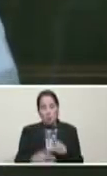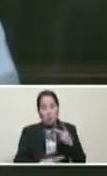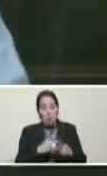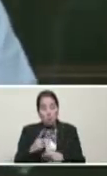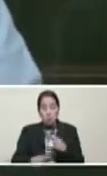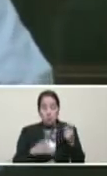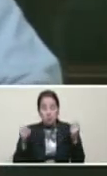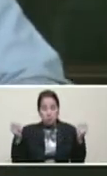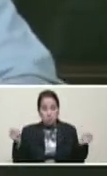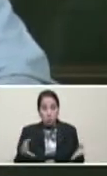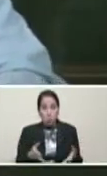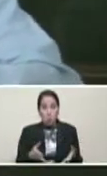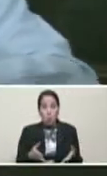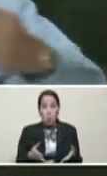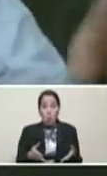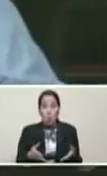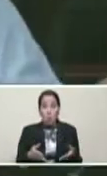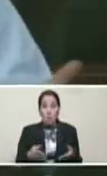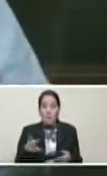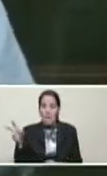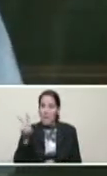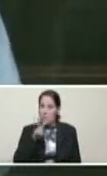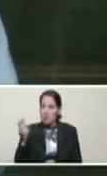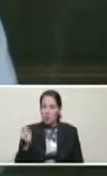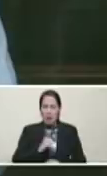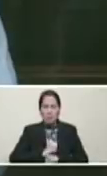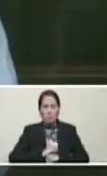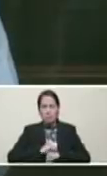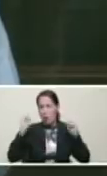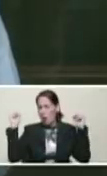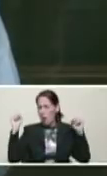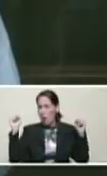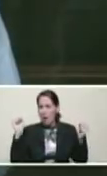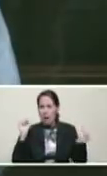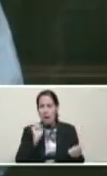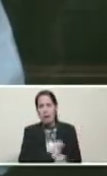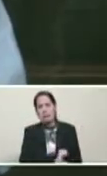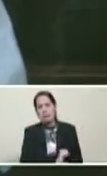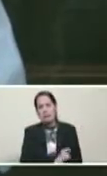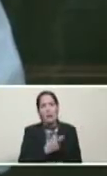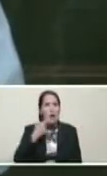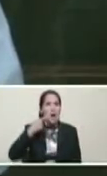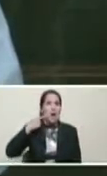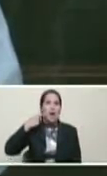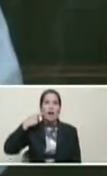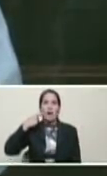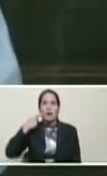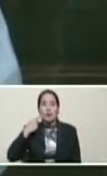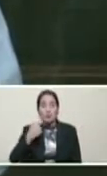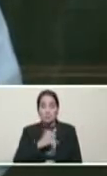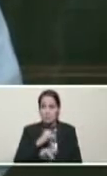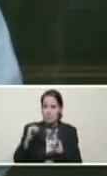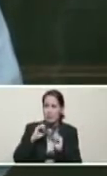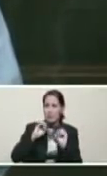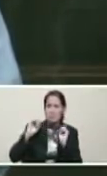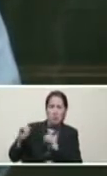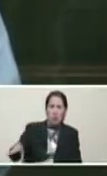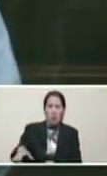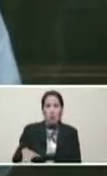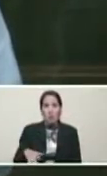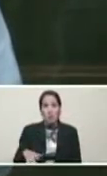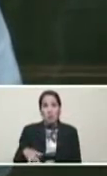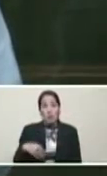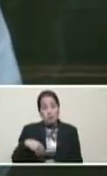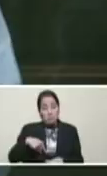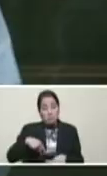donde venezuela rompe las amarras de la dependencia se libera y camina con pies